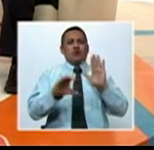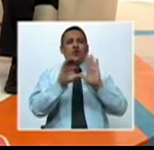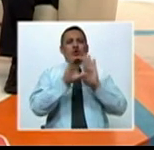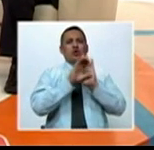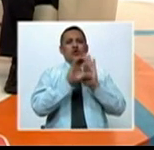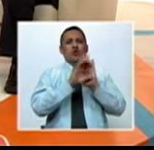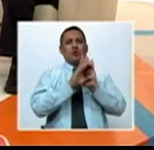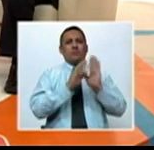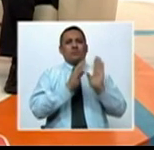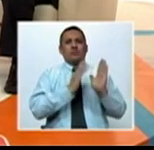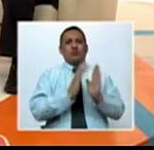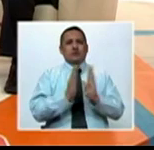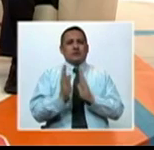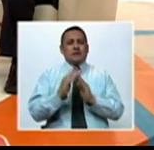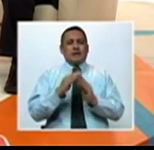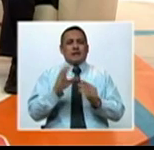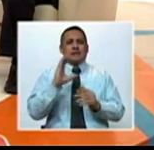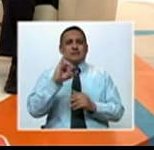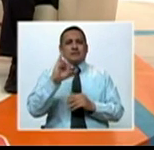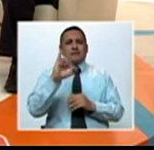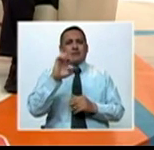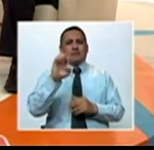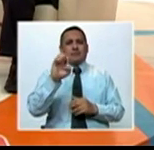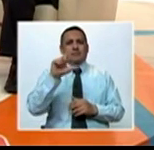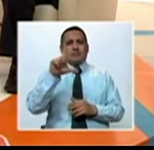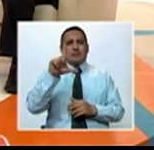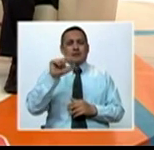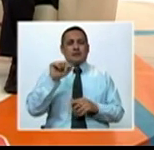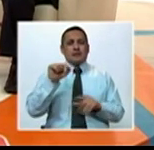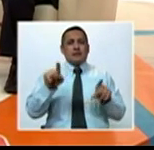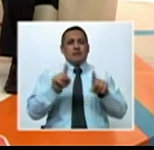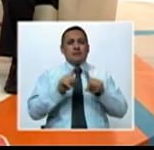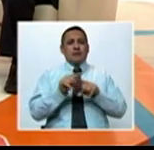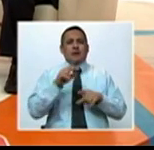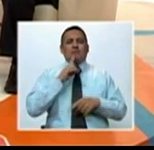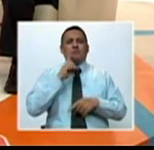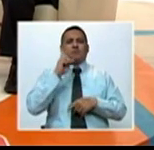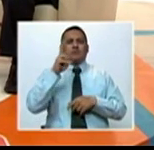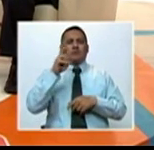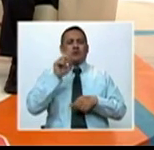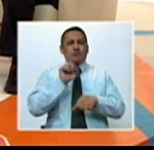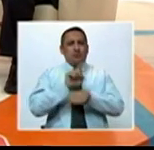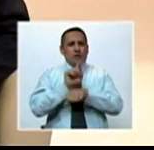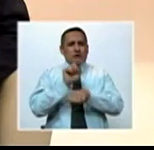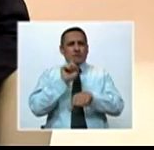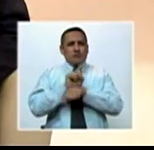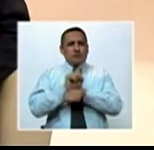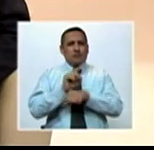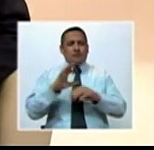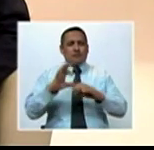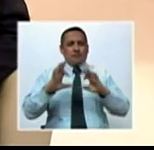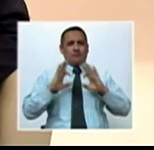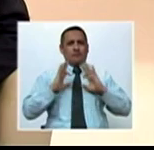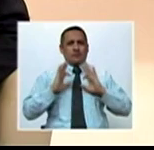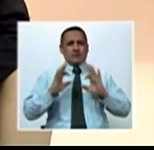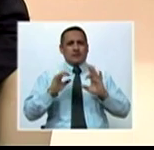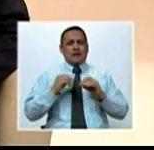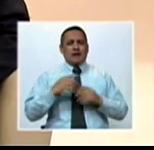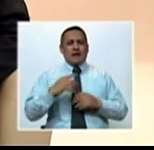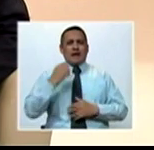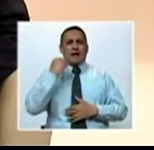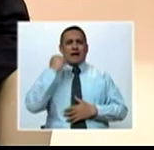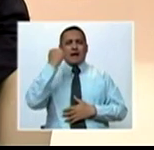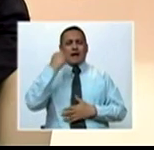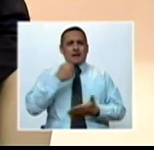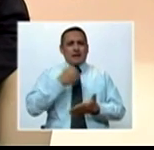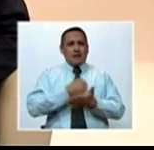Código Procesal Civil. Claro, le dicen que como la profesora de educación física